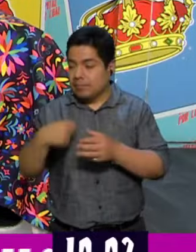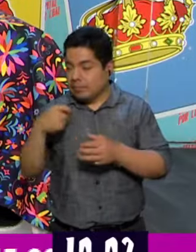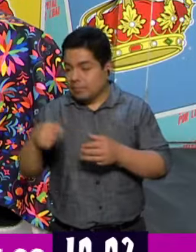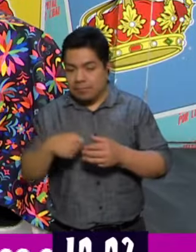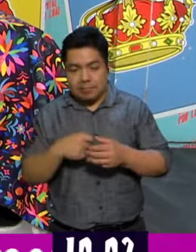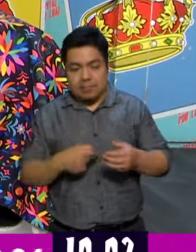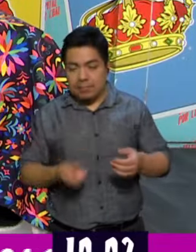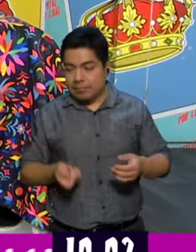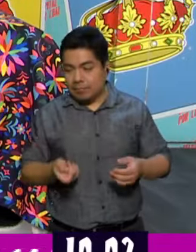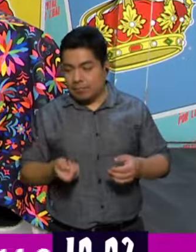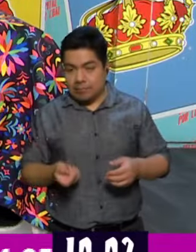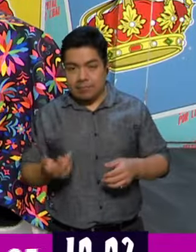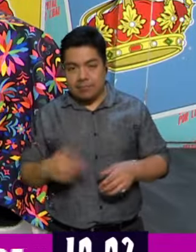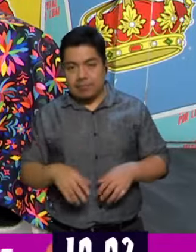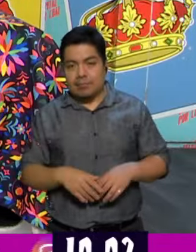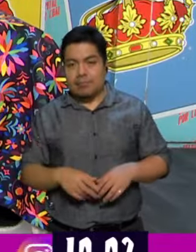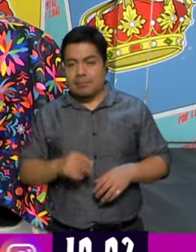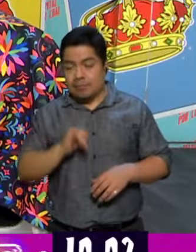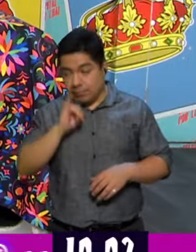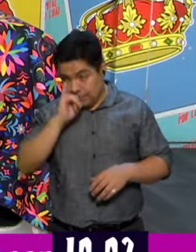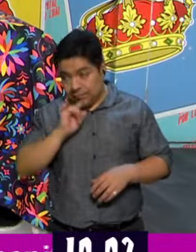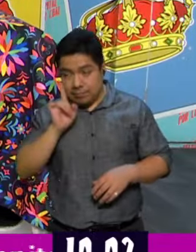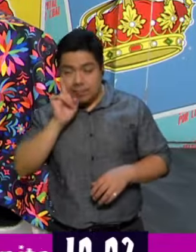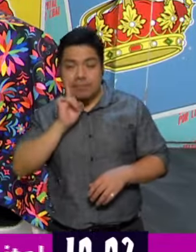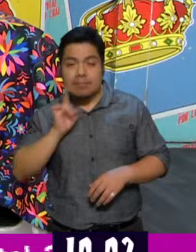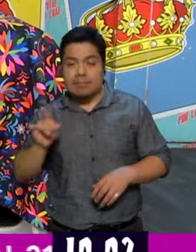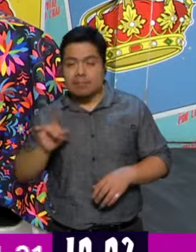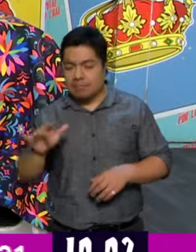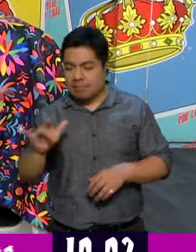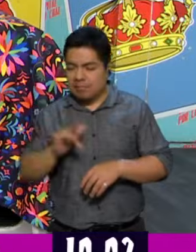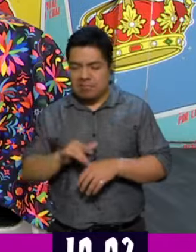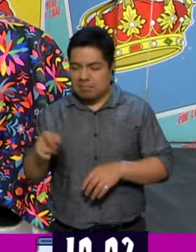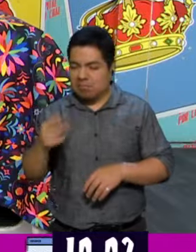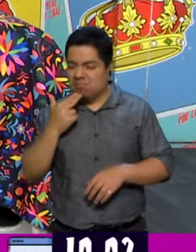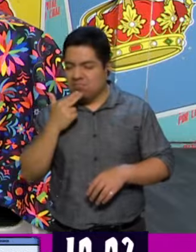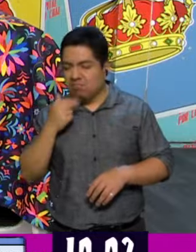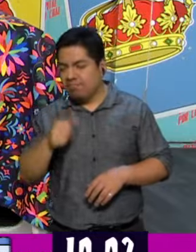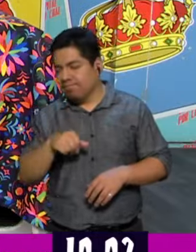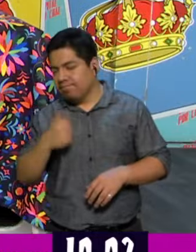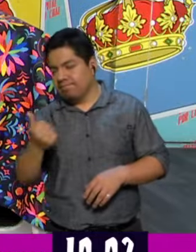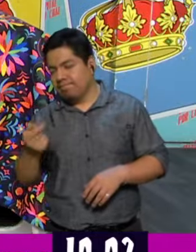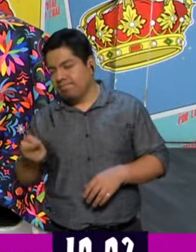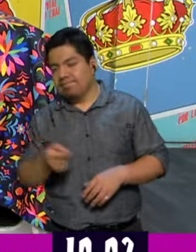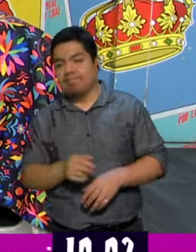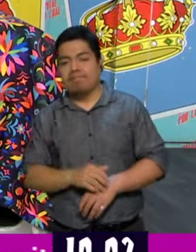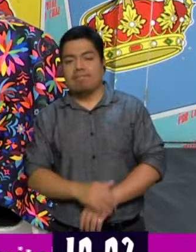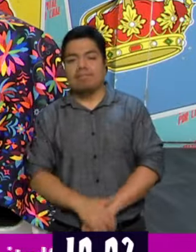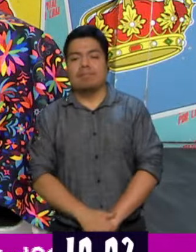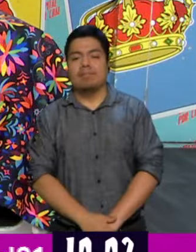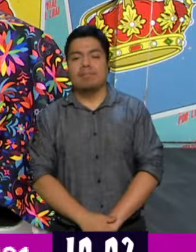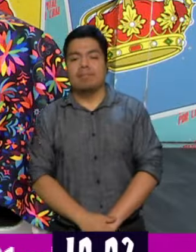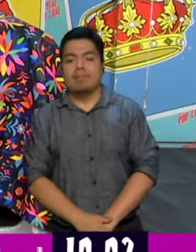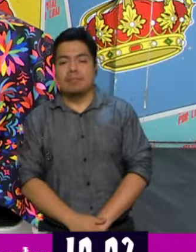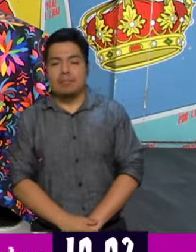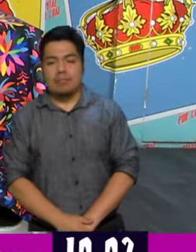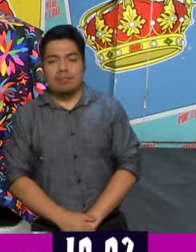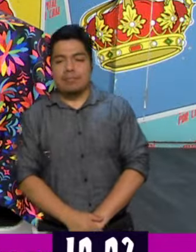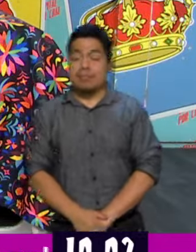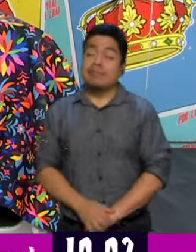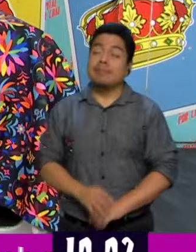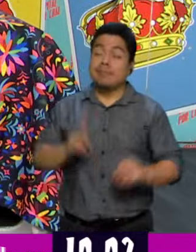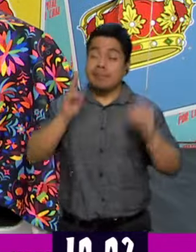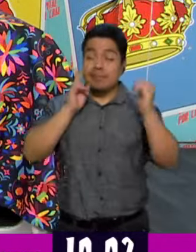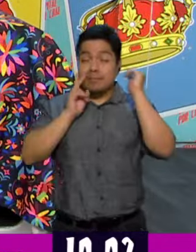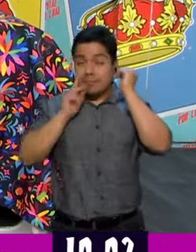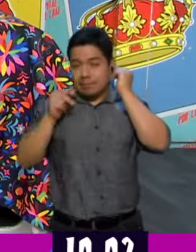hay cucharón. ¡Órale! Jefa. Creo que esa la usé. Usen esta. A ver. La usé para quitar el mango. A ver. Denle. Le doy la